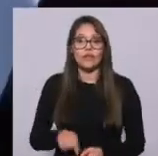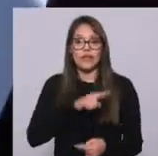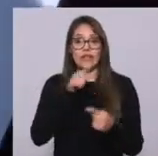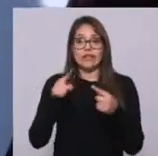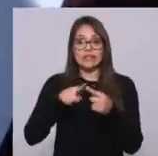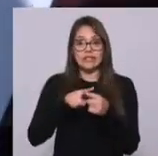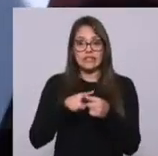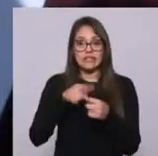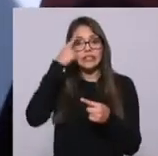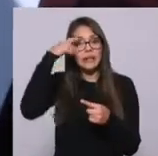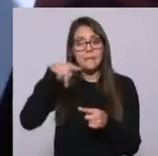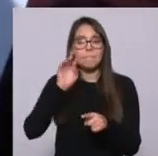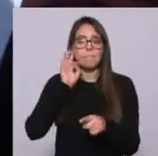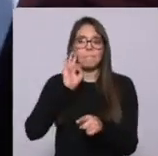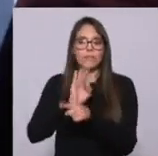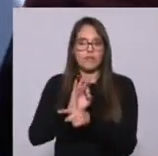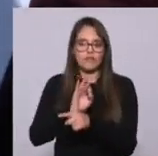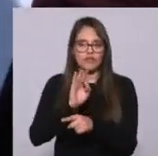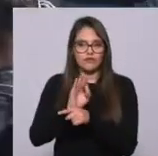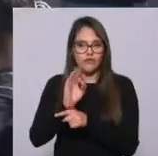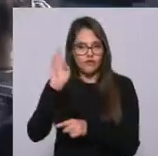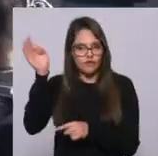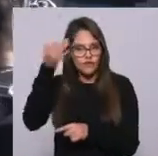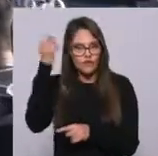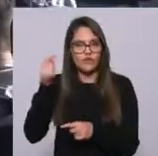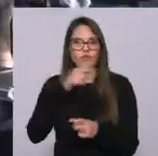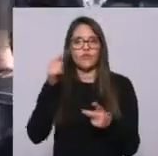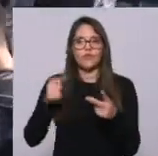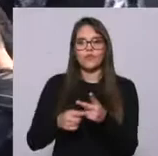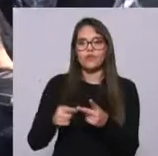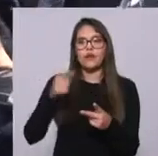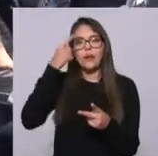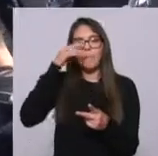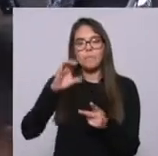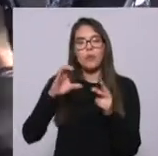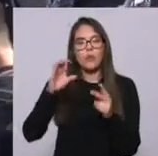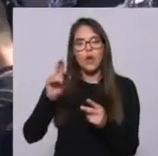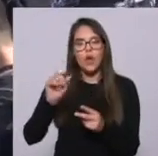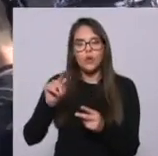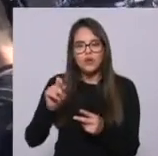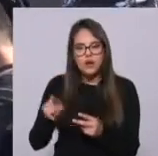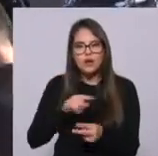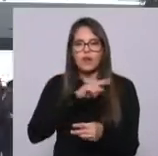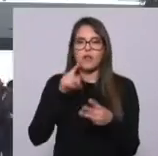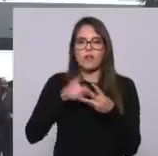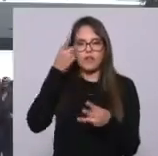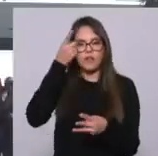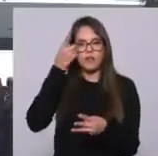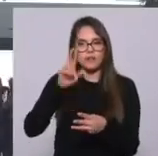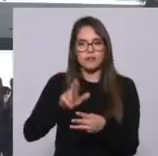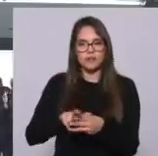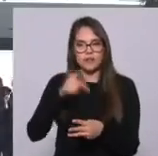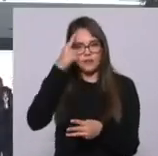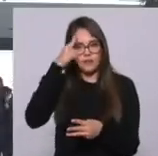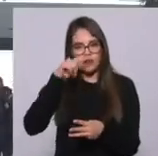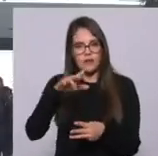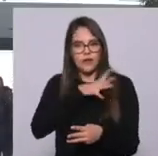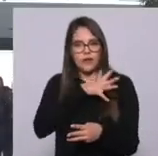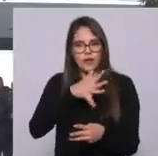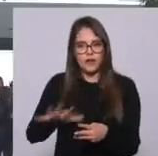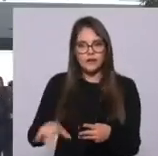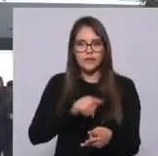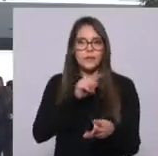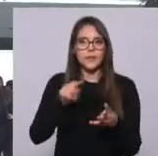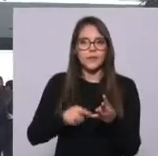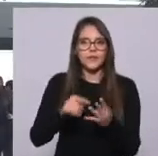Servicio de Protección Federal, la Unidad de Medidas Cautelares, la Dirección General de Seguridad Privada, el Instituto Nacional de